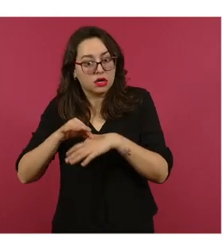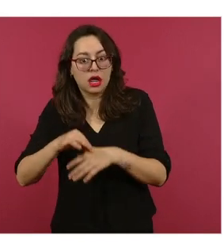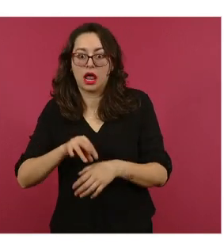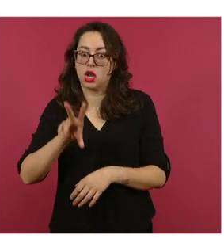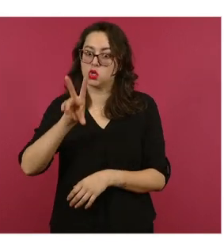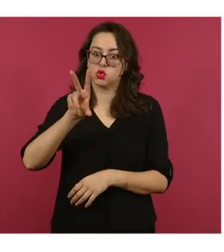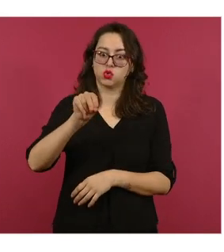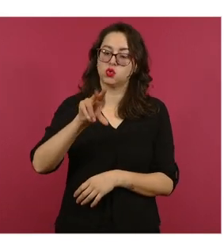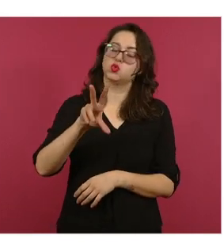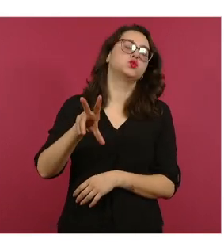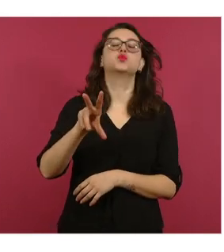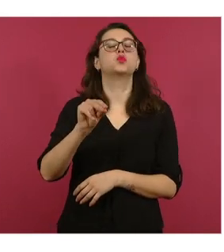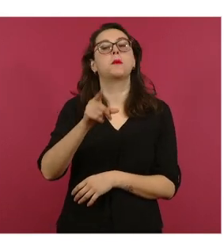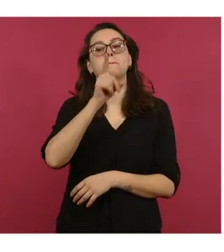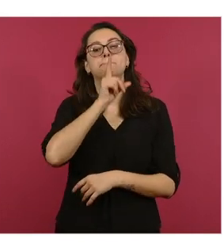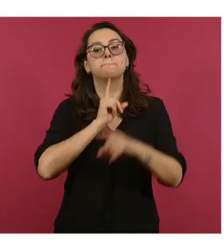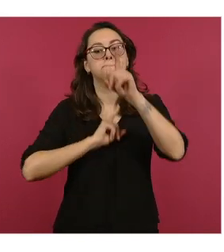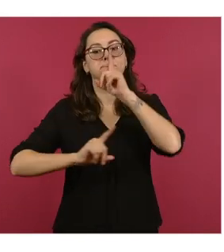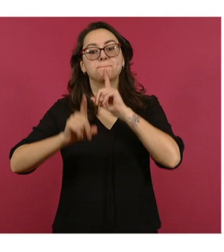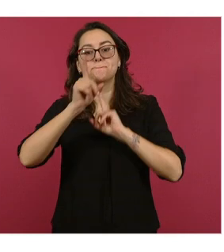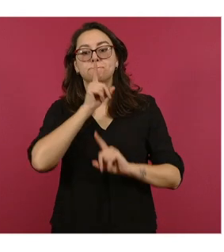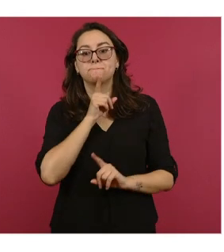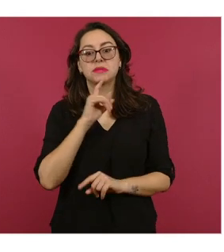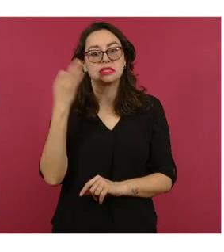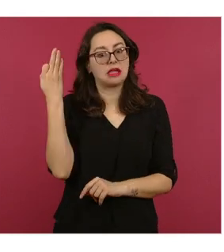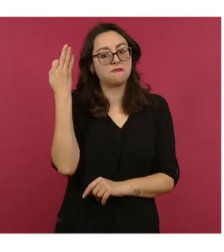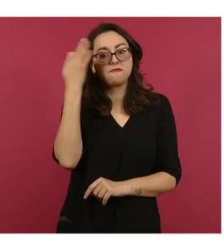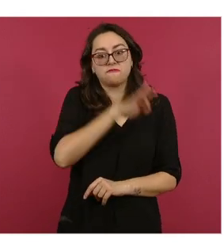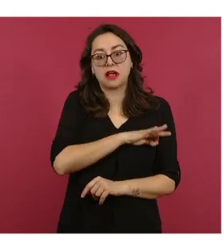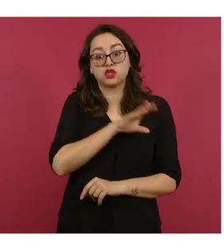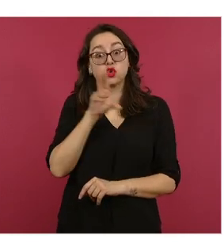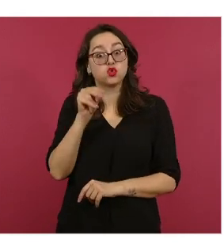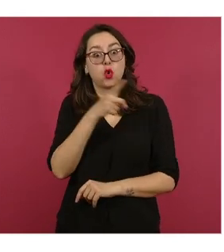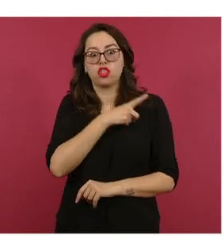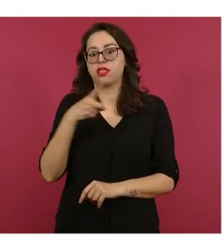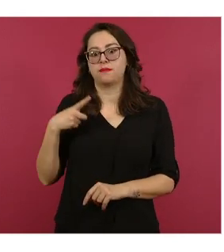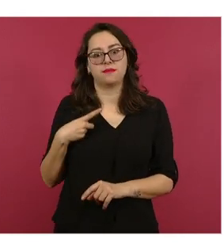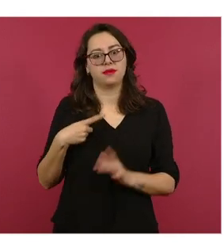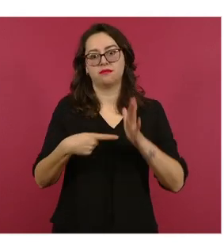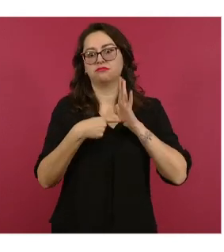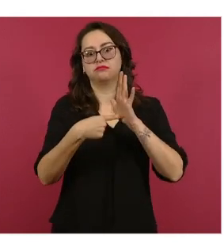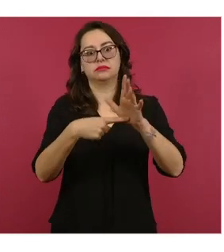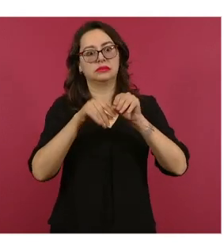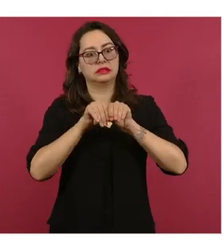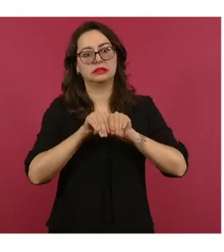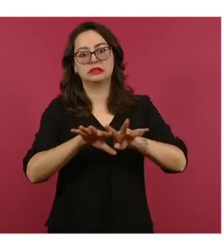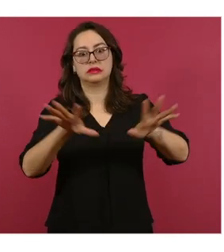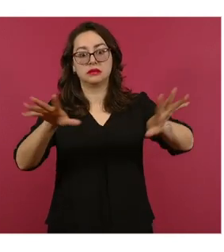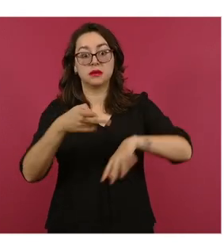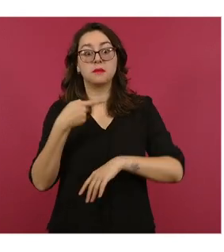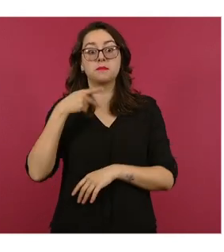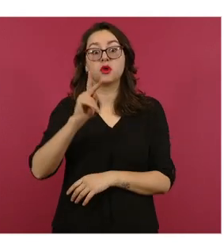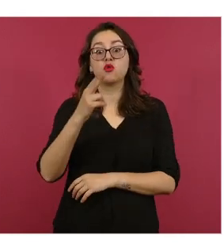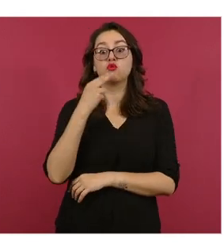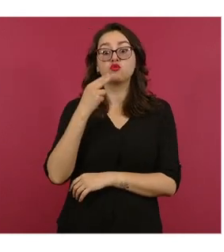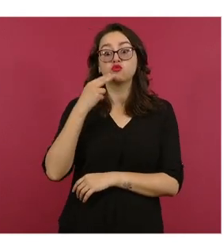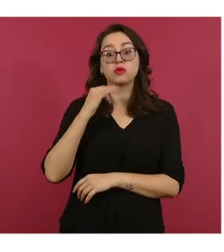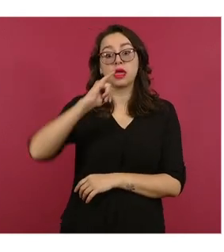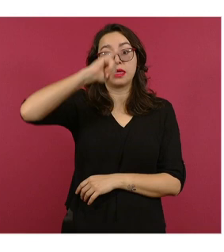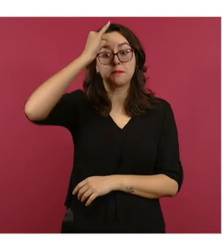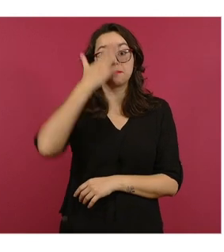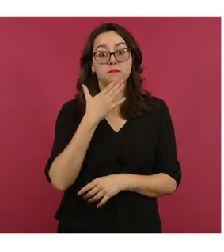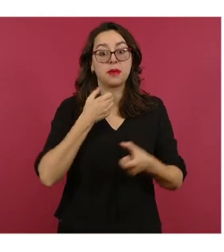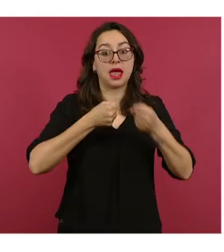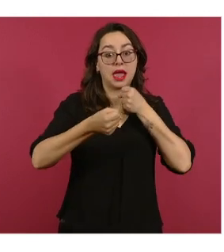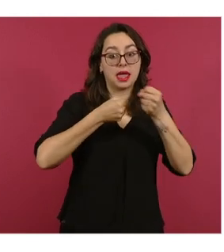por respeto y también porque pues es una falsedad que no merece el tiempo, pero utiliza la imagen de una periodista y del